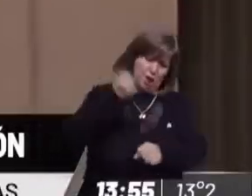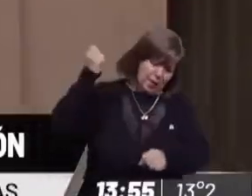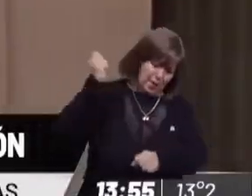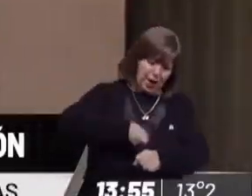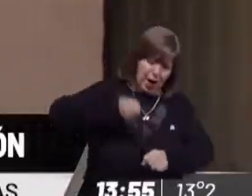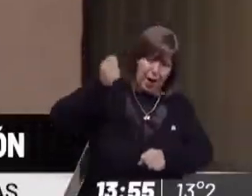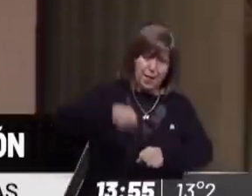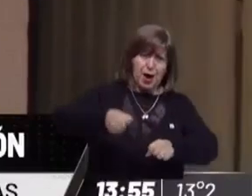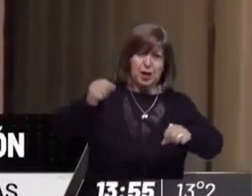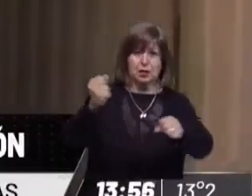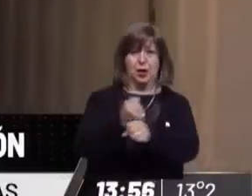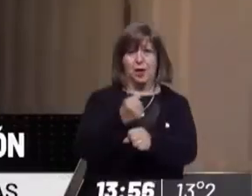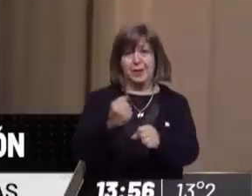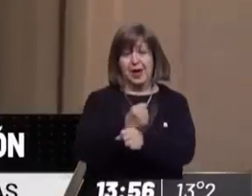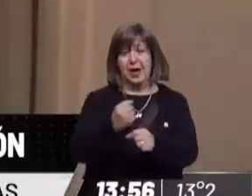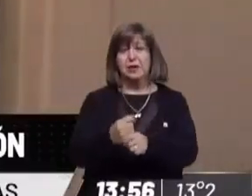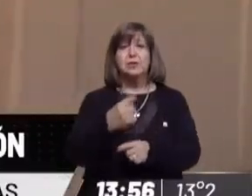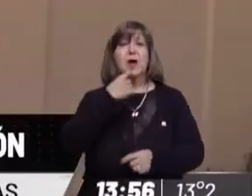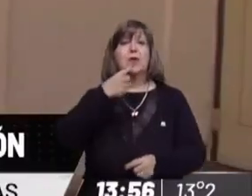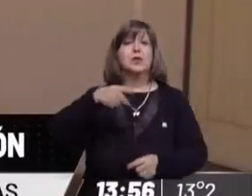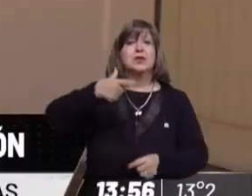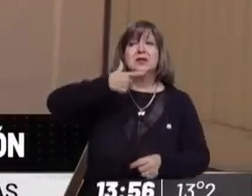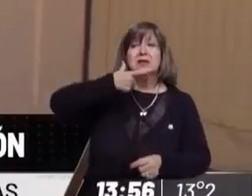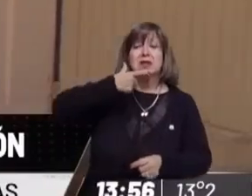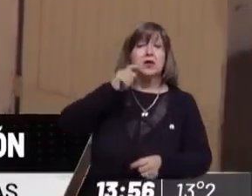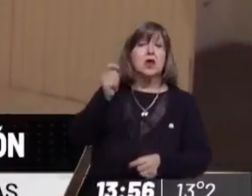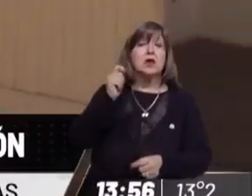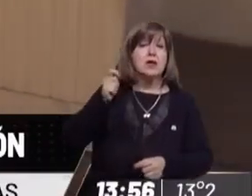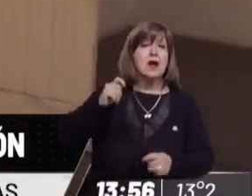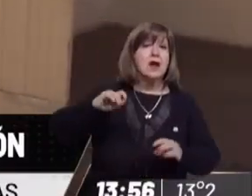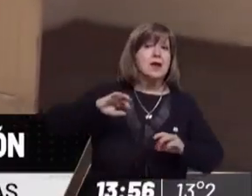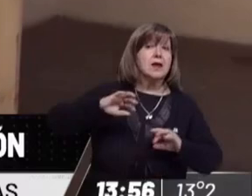No se sabe nada. Una pena, no se sabe nada. Una escuela que tiene,